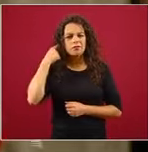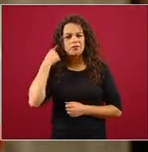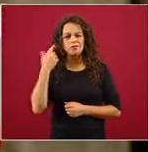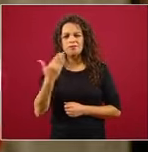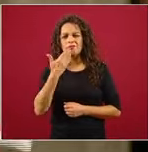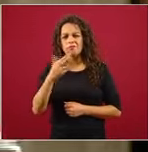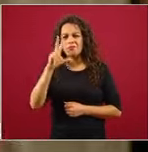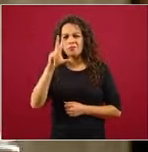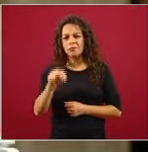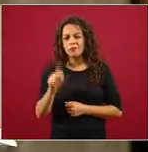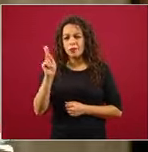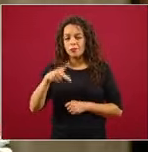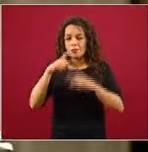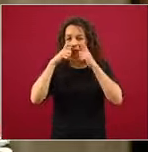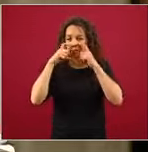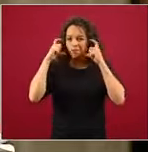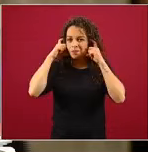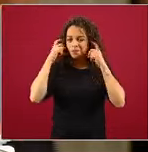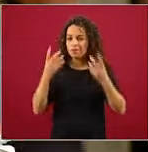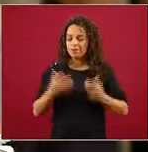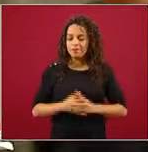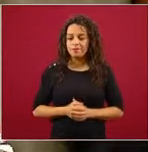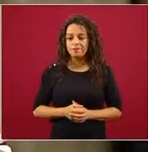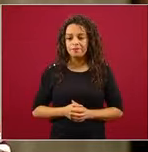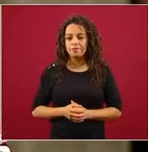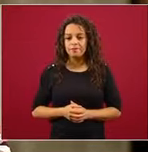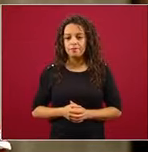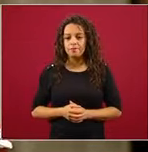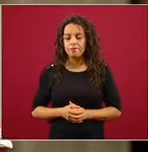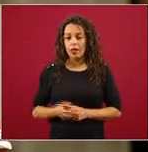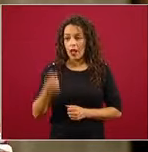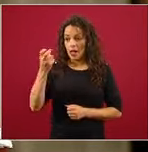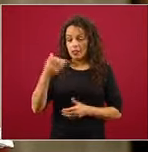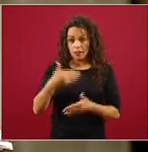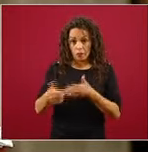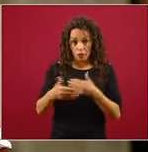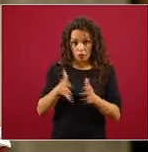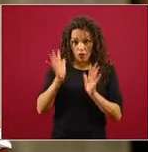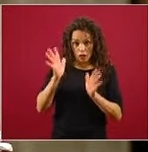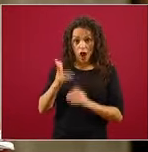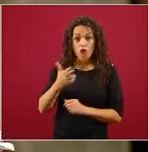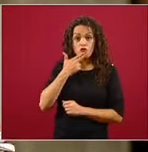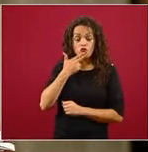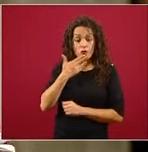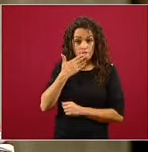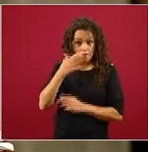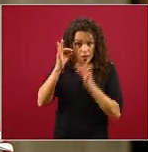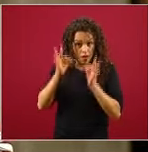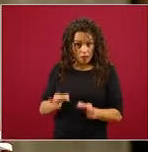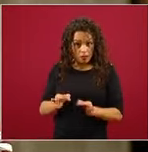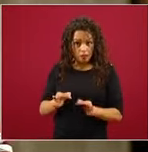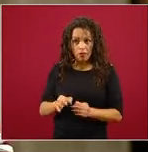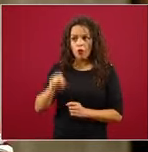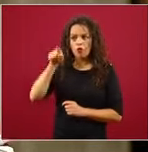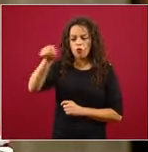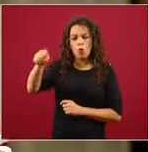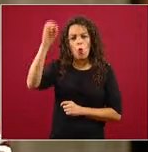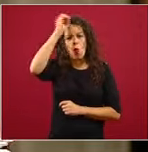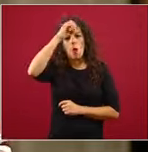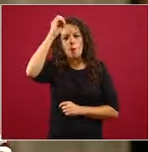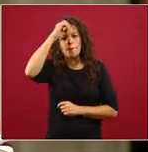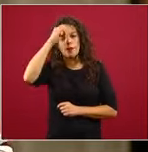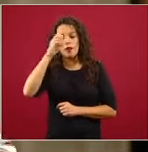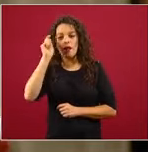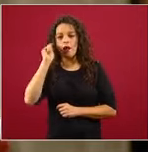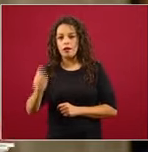ha tenido altibajos, al menos este modelo ha funcionado. Desde el punto de vista médico, ¿debe de replicarse